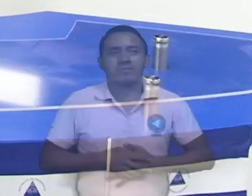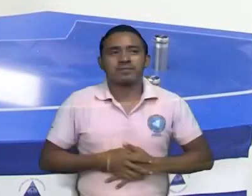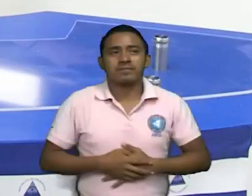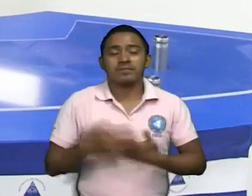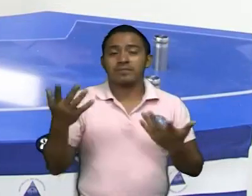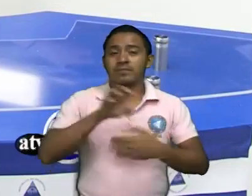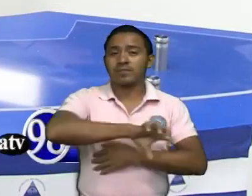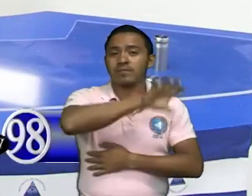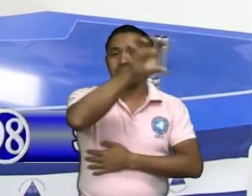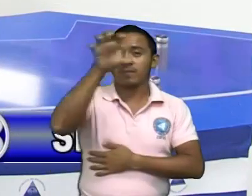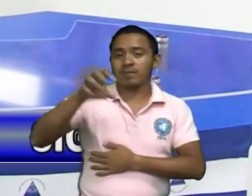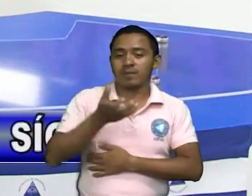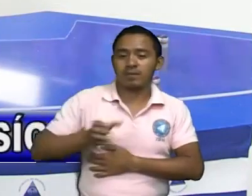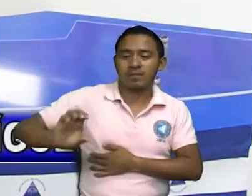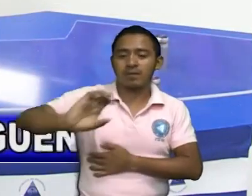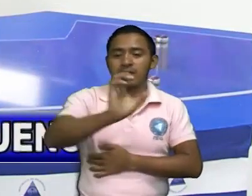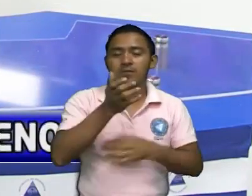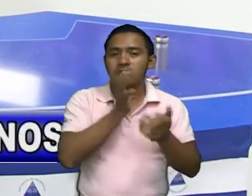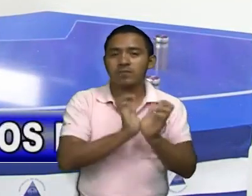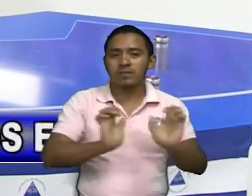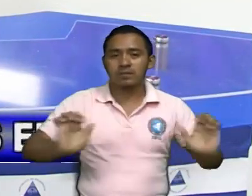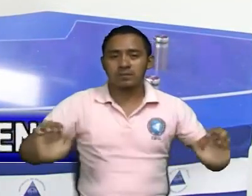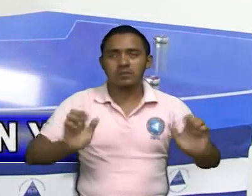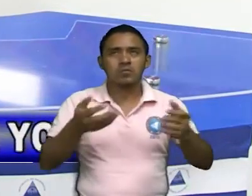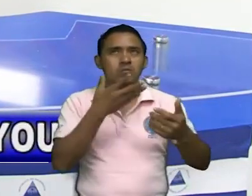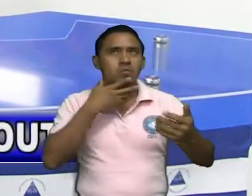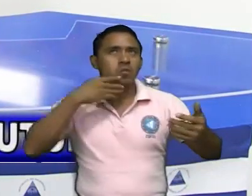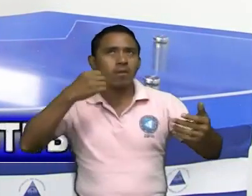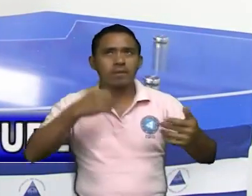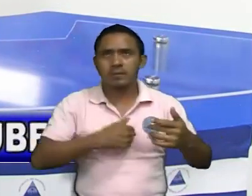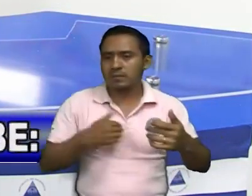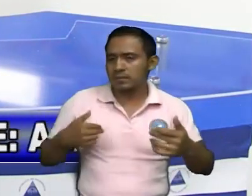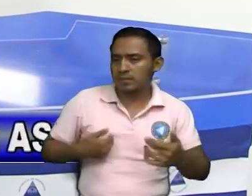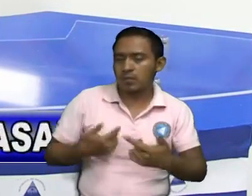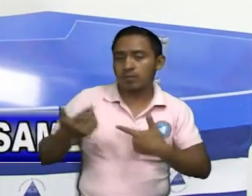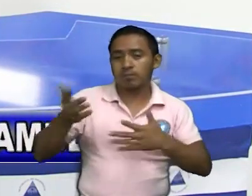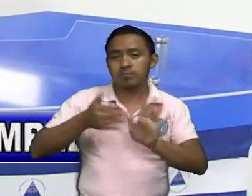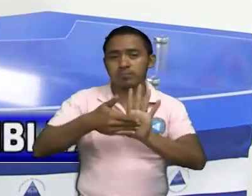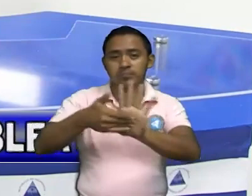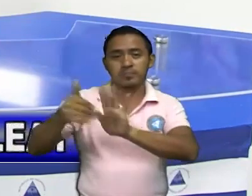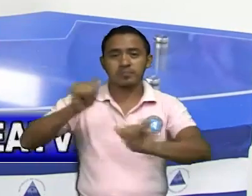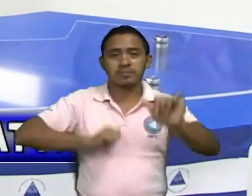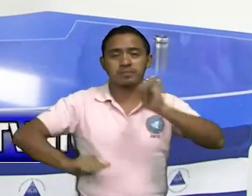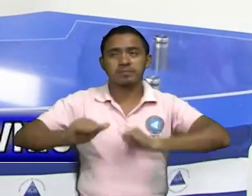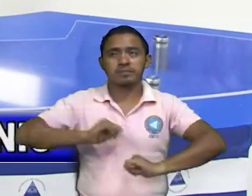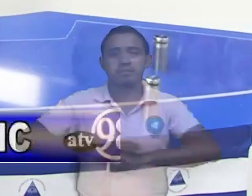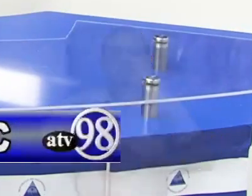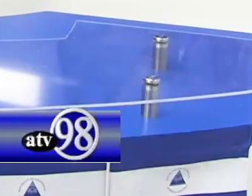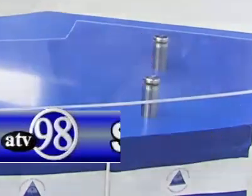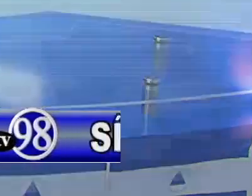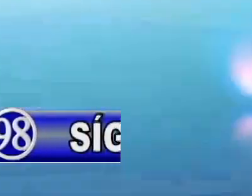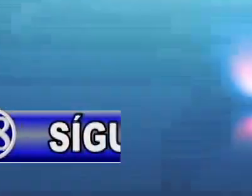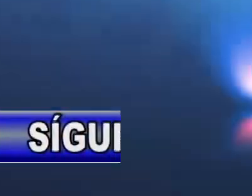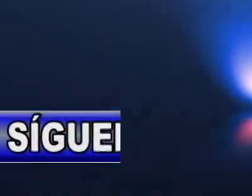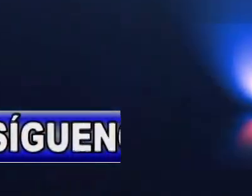En el departamento de Carazo, niños y jóvenes realizaron una gala artística. Veamos.